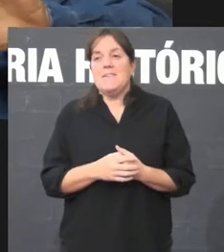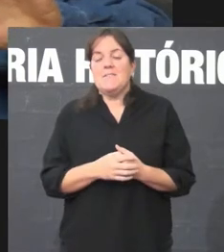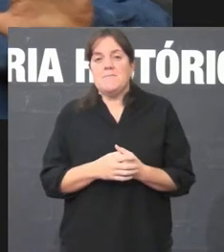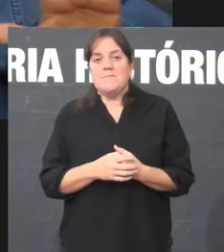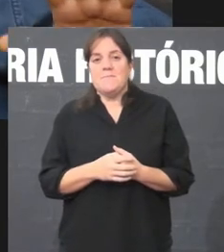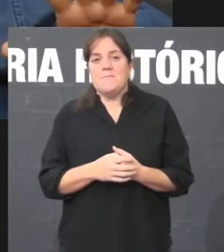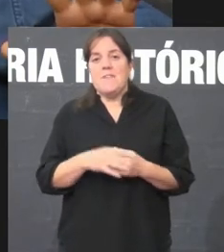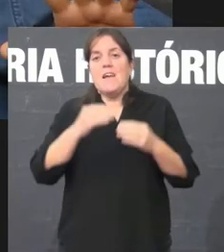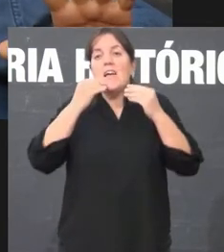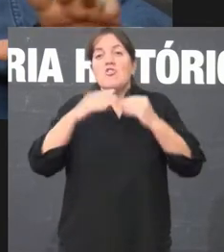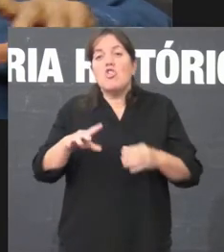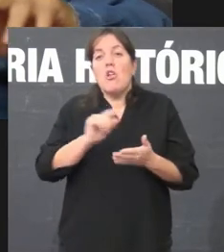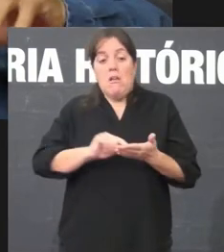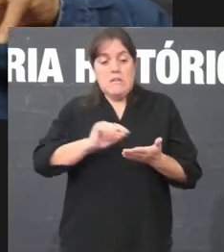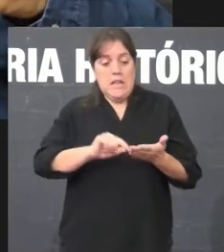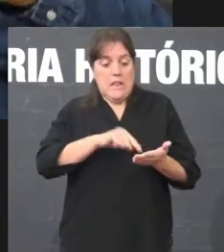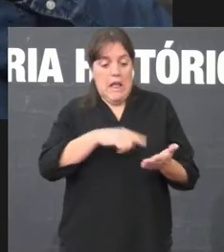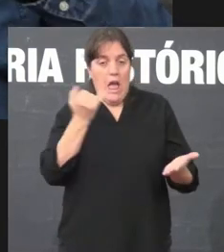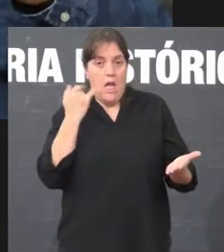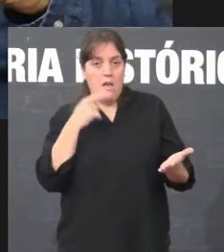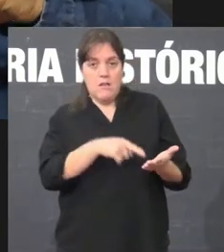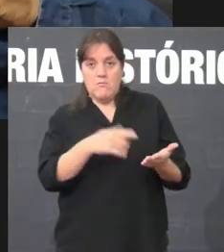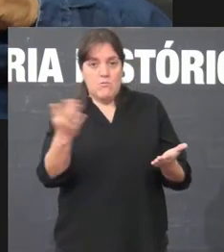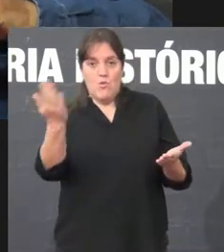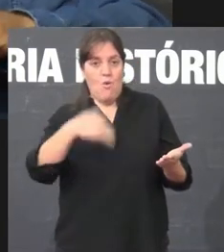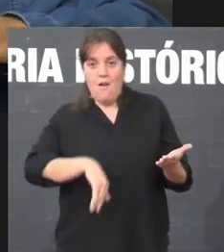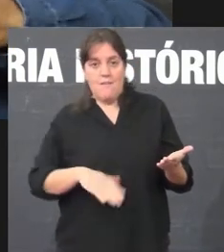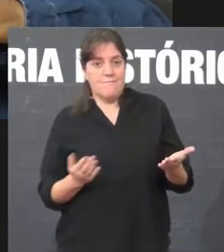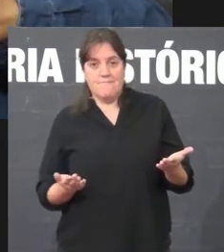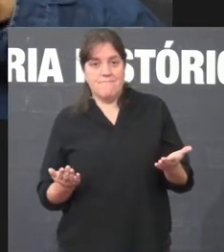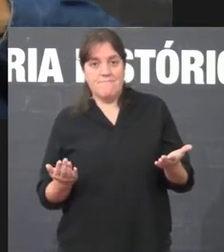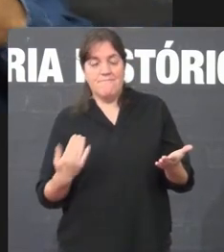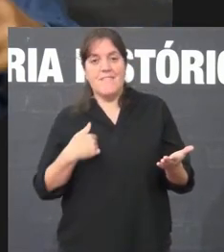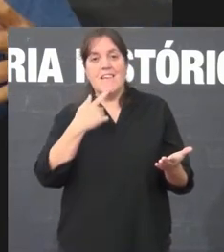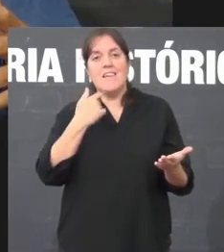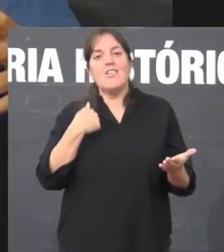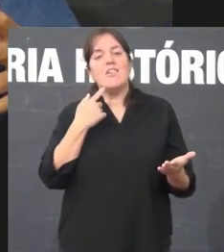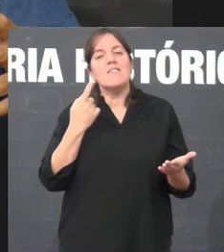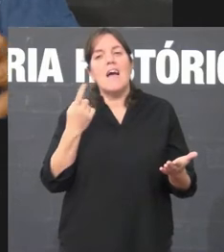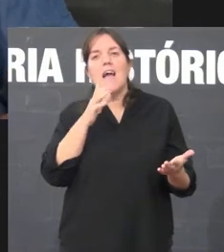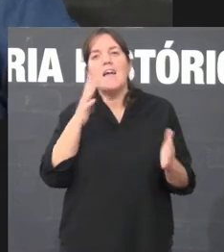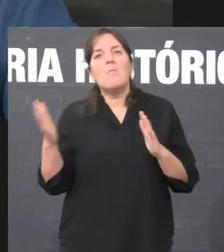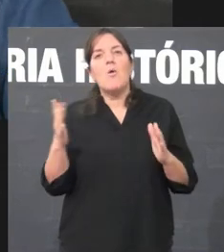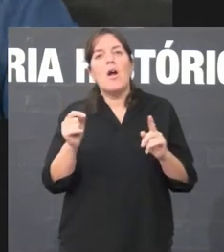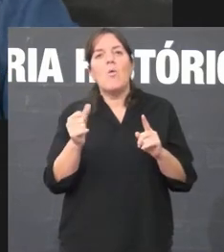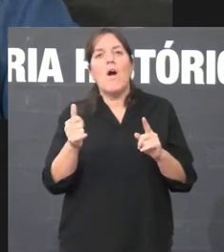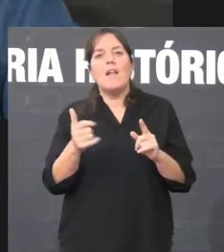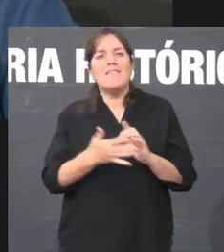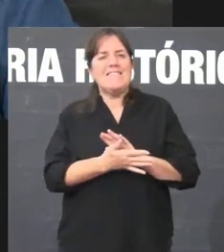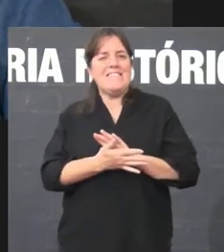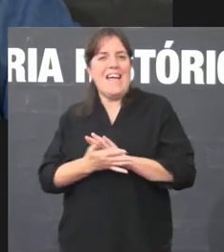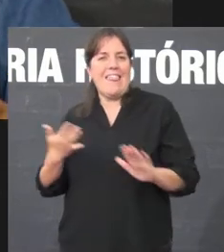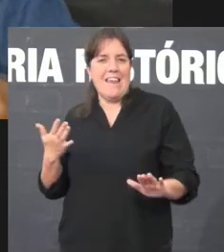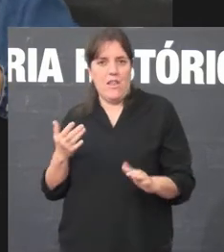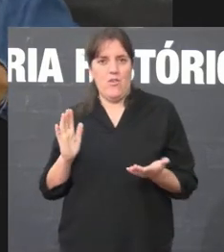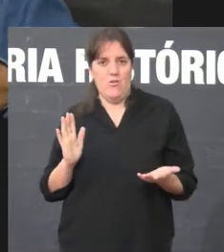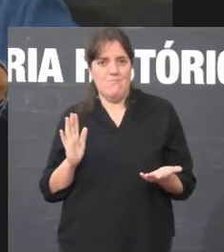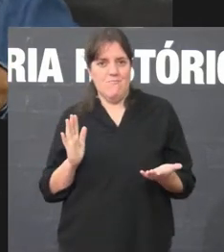la historia no está escrita y hemos vivido un momento de aceleración. De